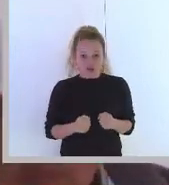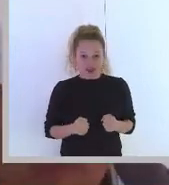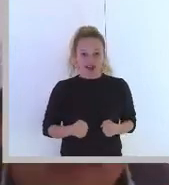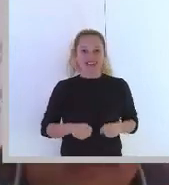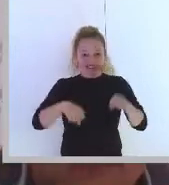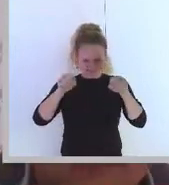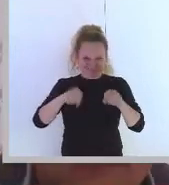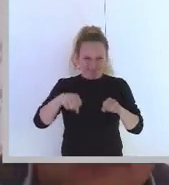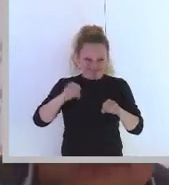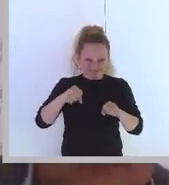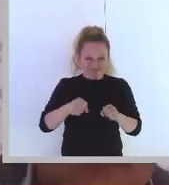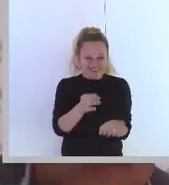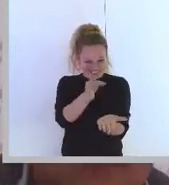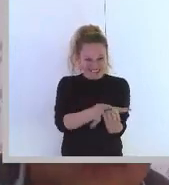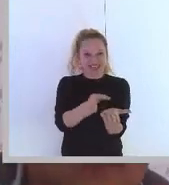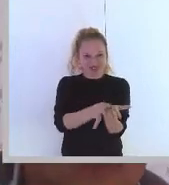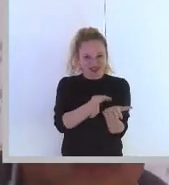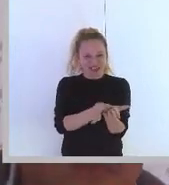Bogotá también existe.